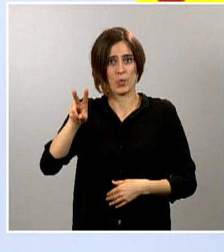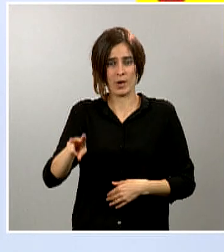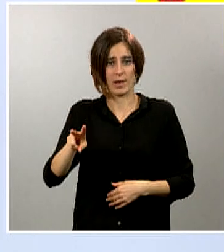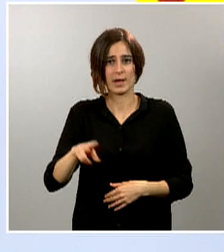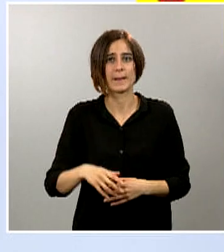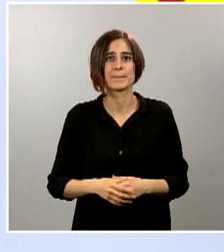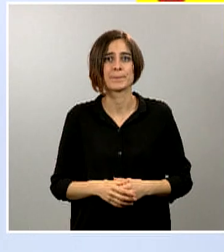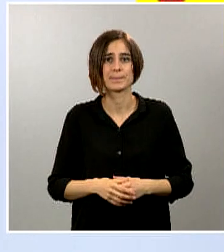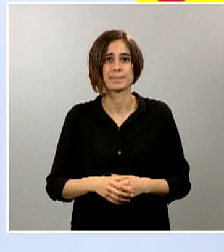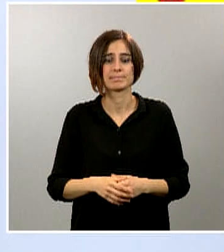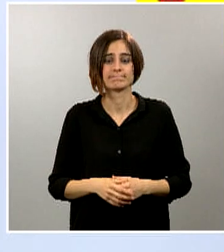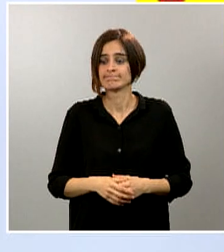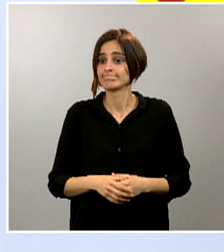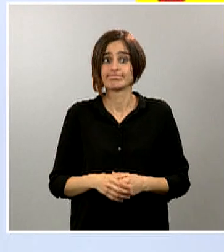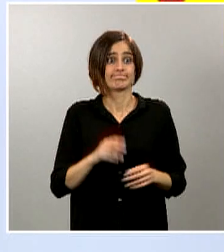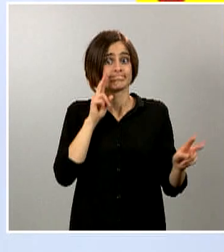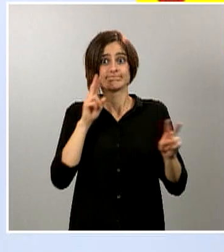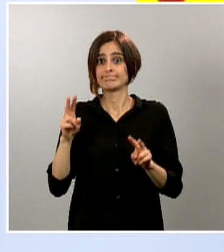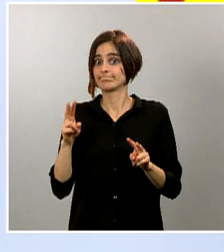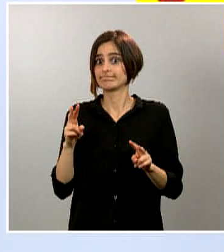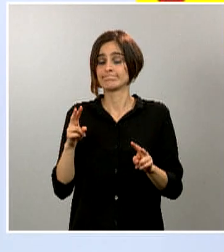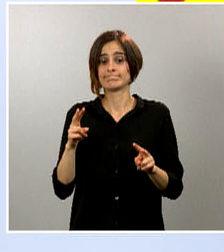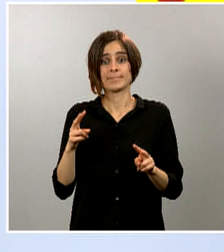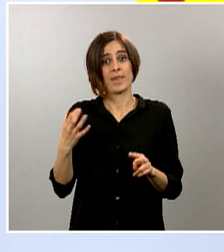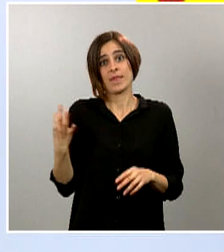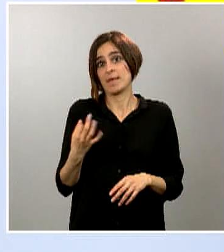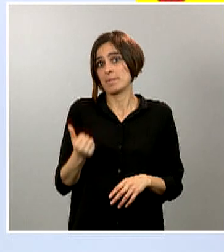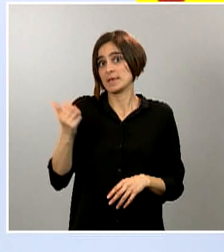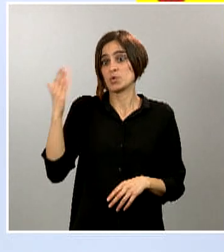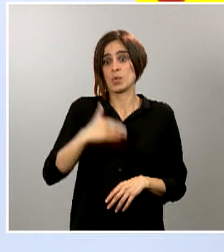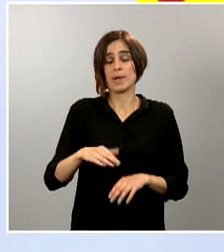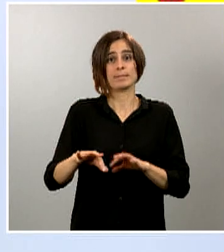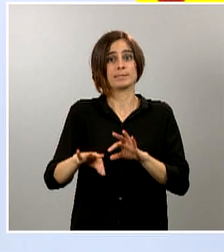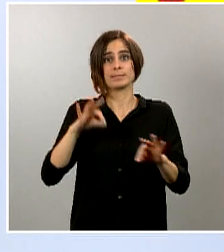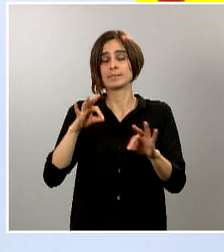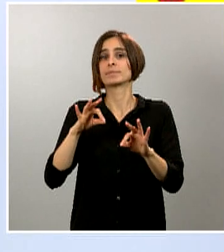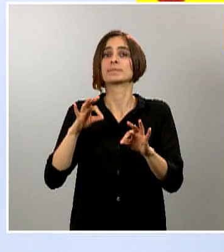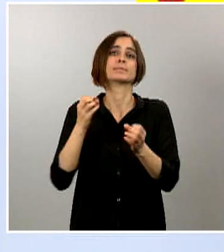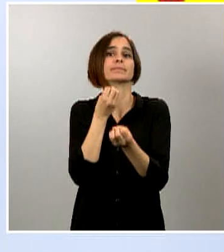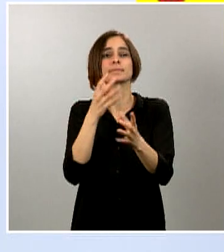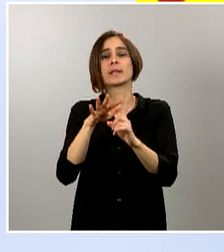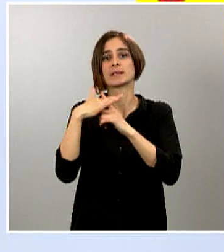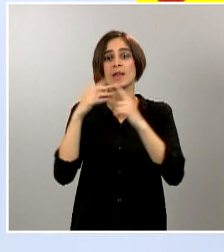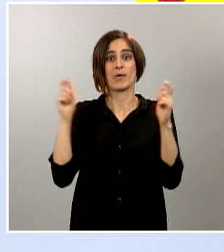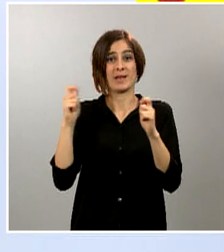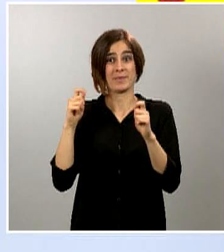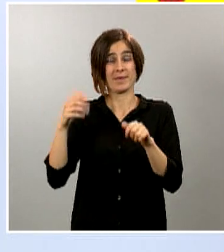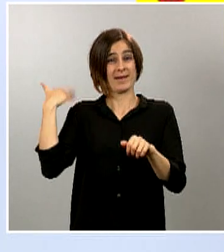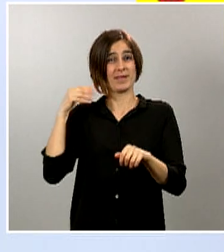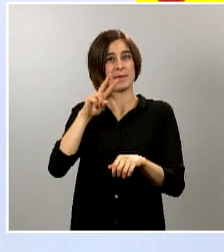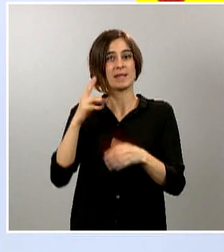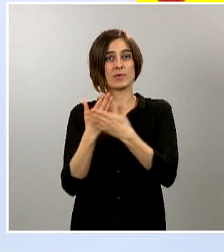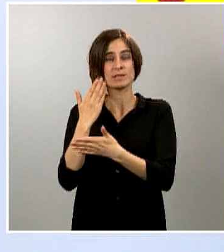declarar el estado de alarma en estos 23 días, en materia de transportes hemos emprendido más de 84 acciones